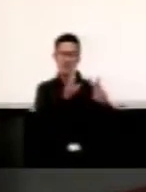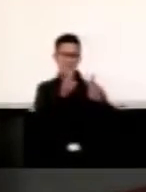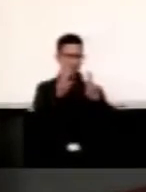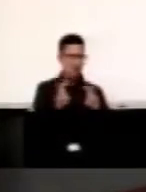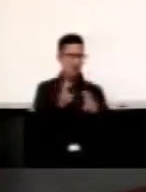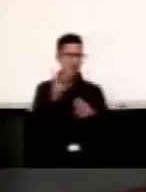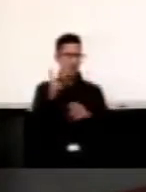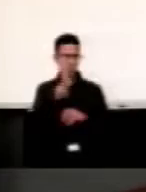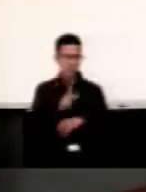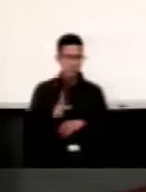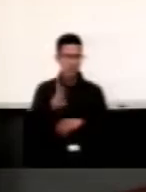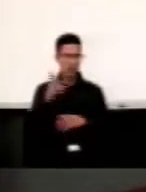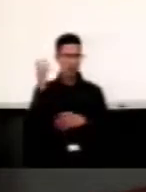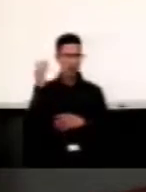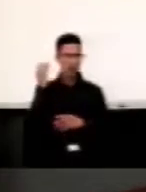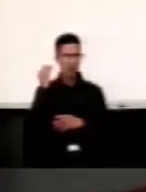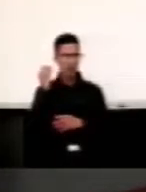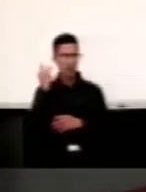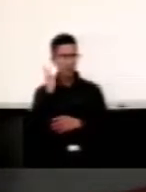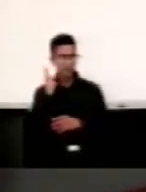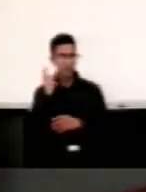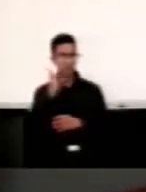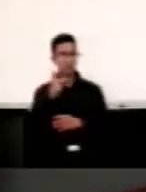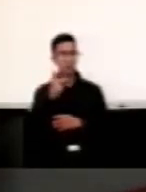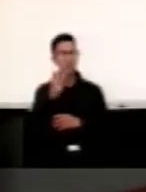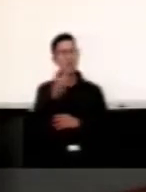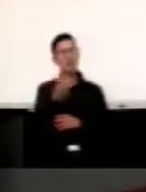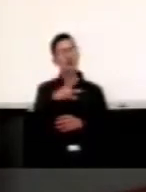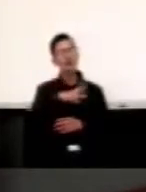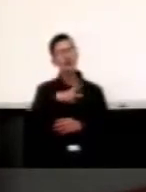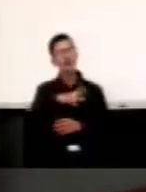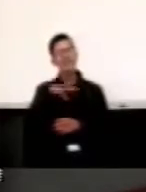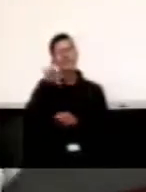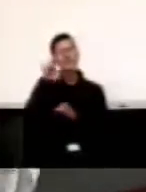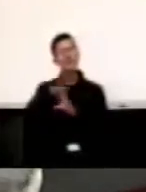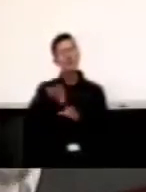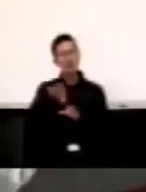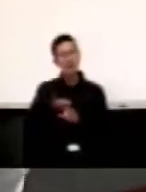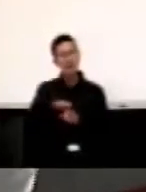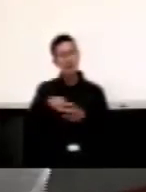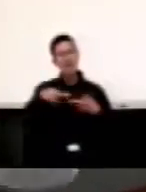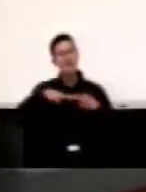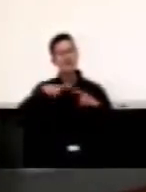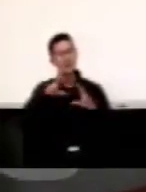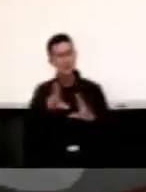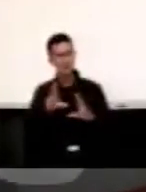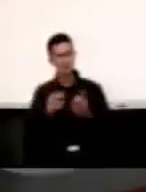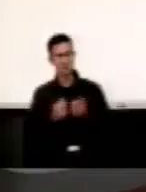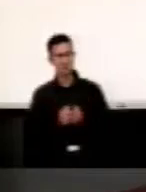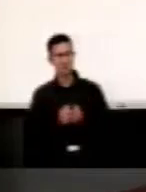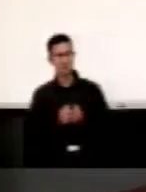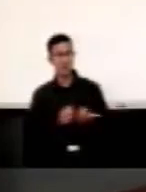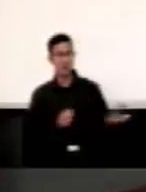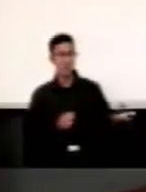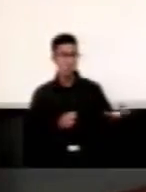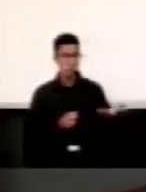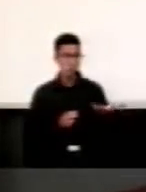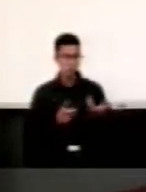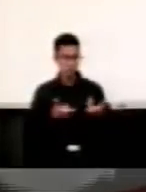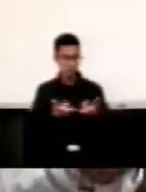del país. Por eso tenemos una democracia representativa, porque la idea es que a través de los partidos nos